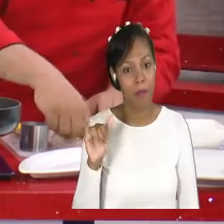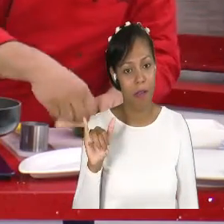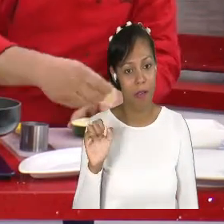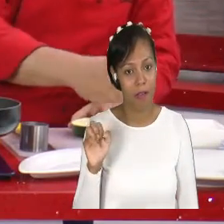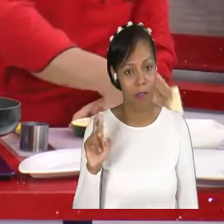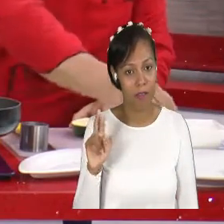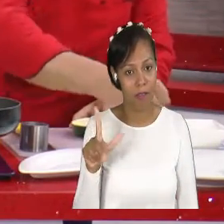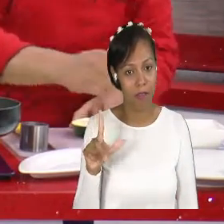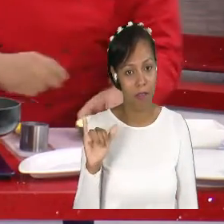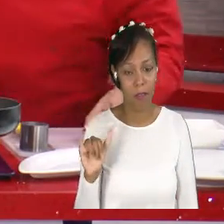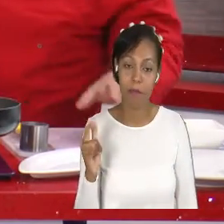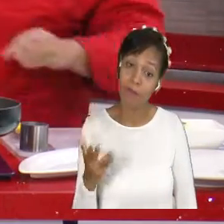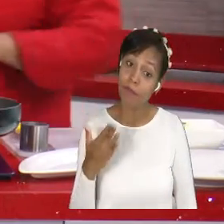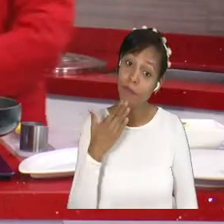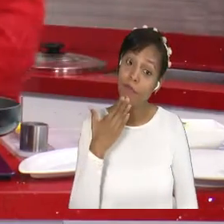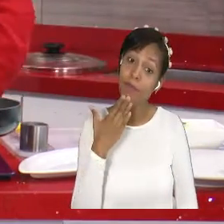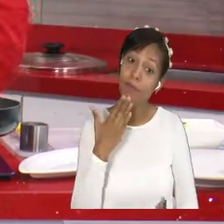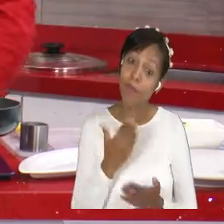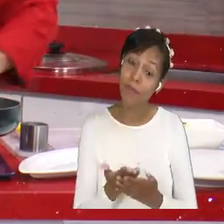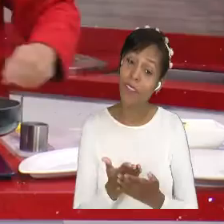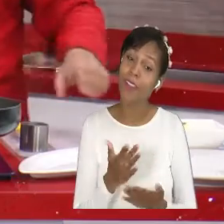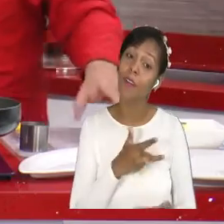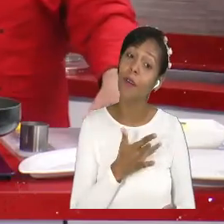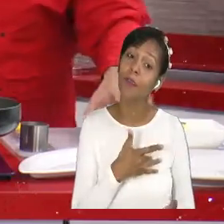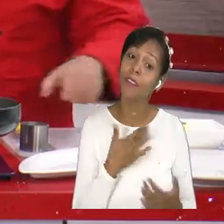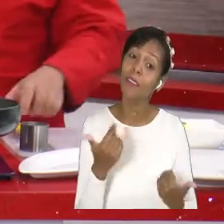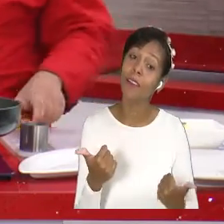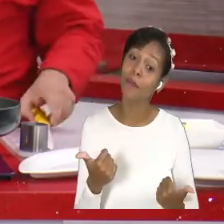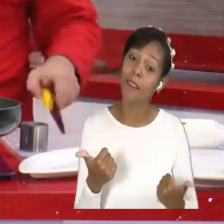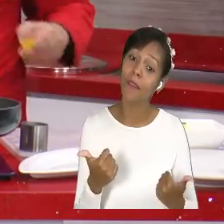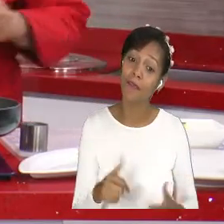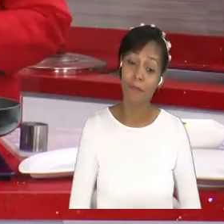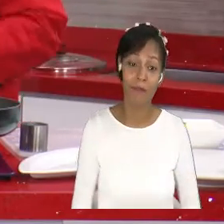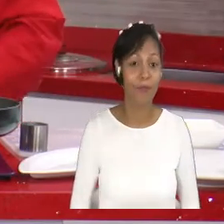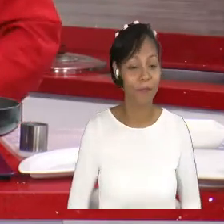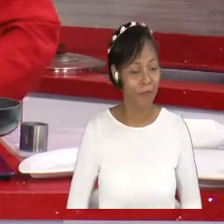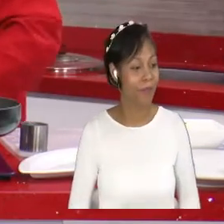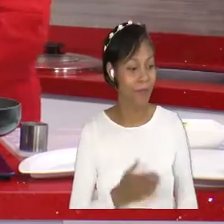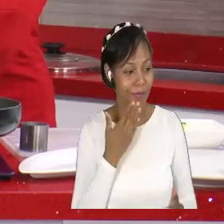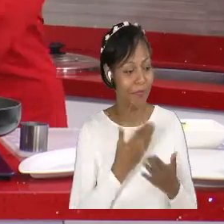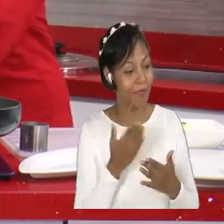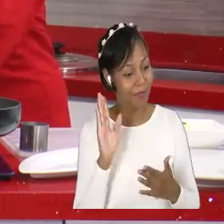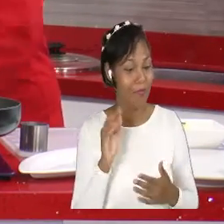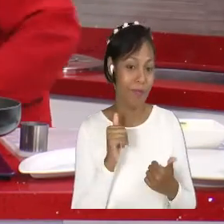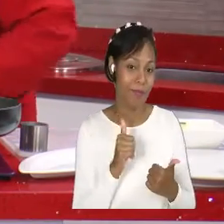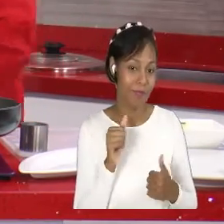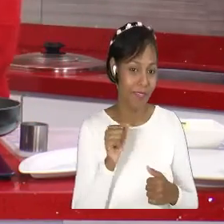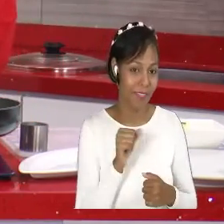nosotros a esta Mayerly. Hora. Mayerly, ¿cómo estás? ¿Cómo amaneces, corazón? Gracias a Dios.